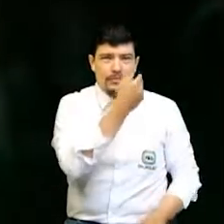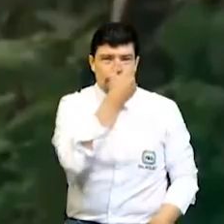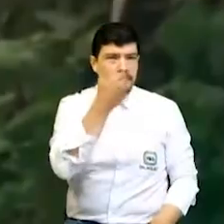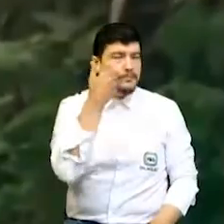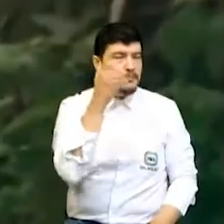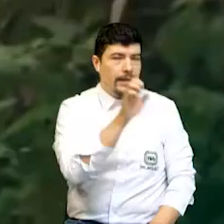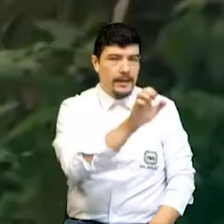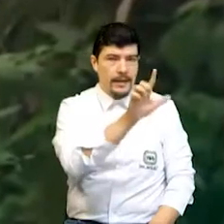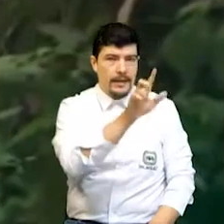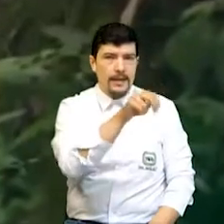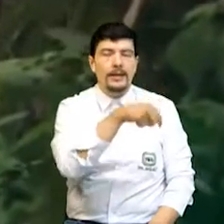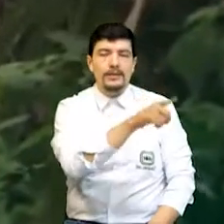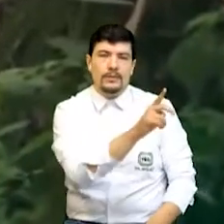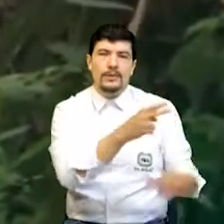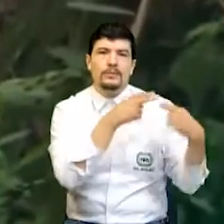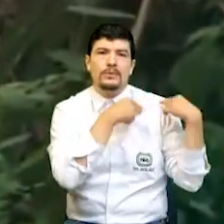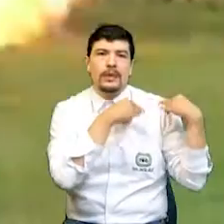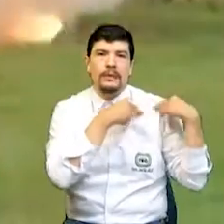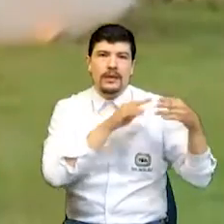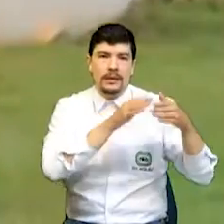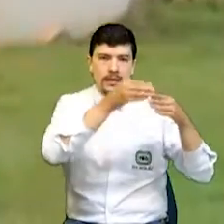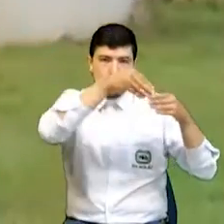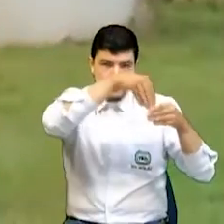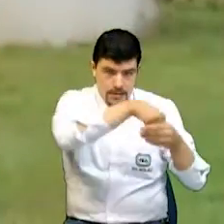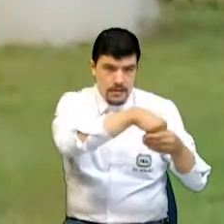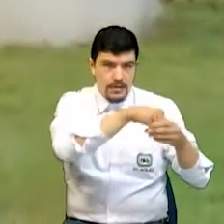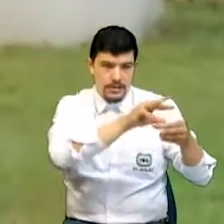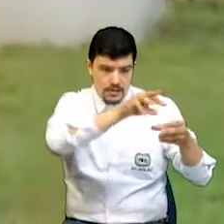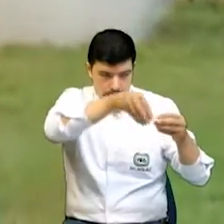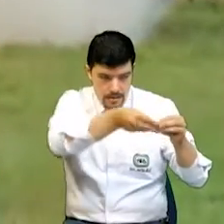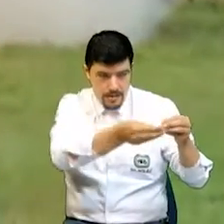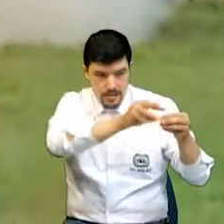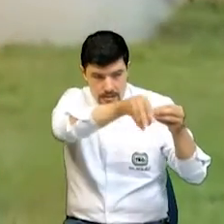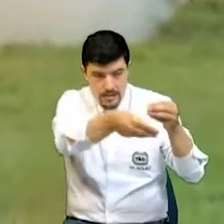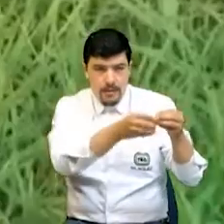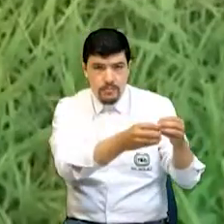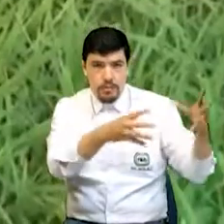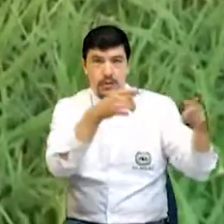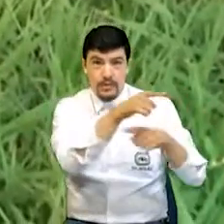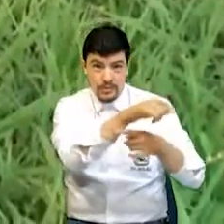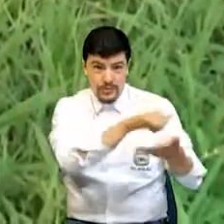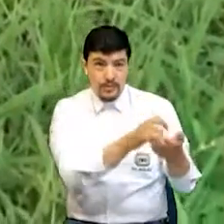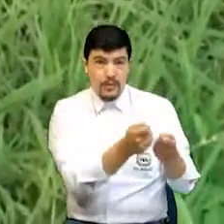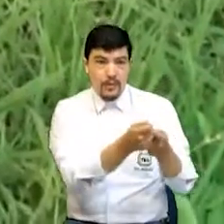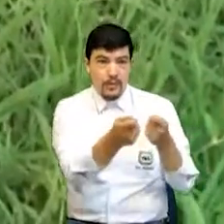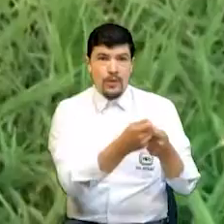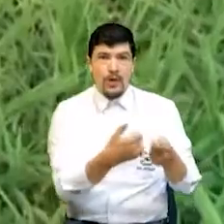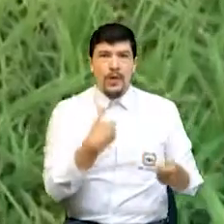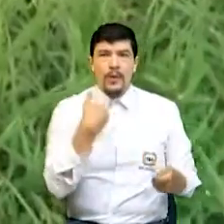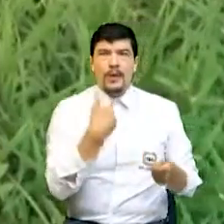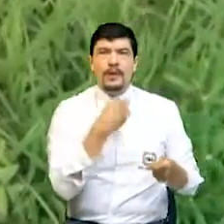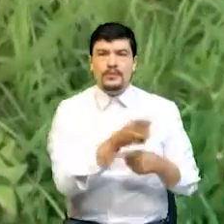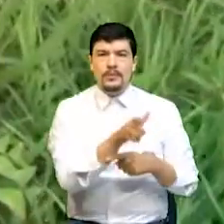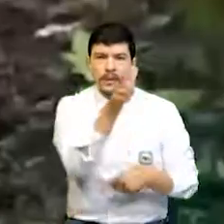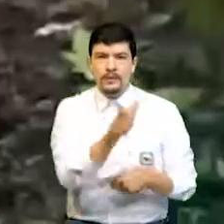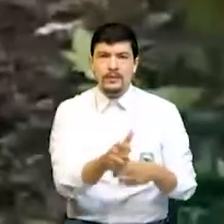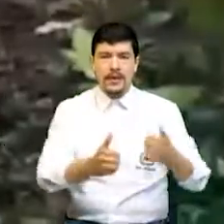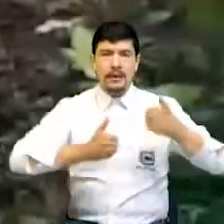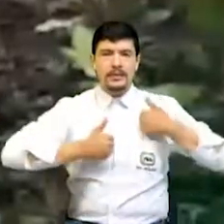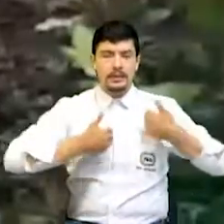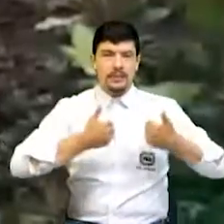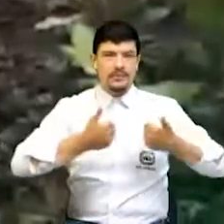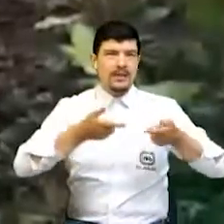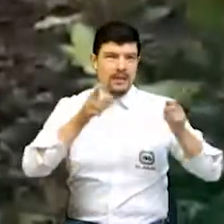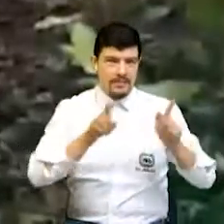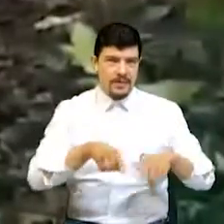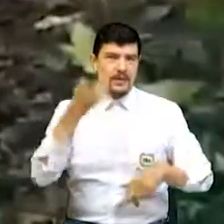ln estaría sembrando estos campos minados luego de confirmarse que en un lugar cercano donde falleció el joven de 20 años un soldado del ejército también